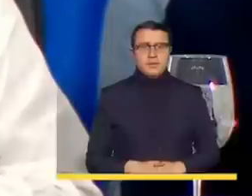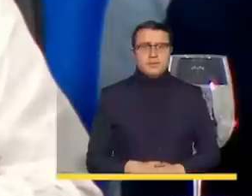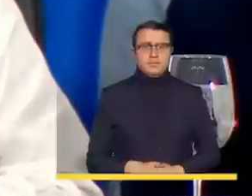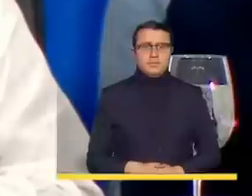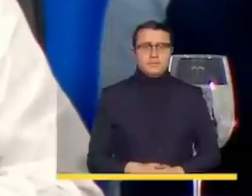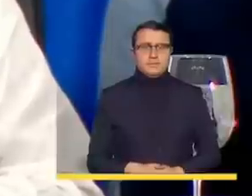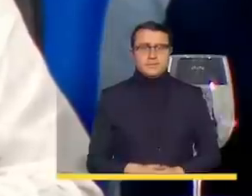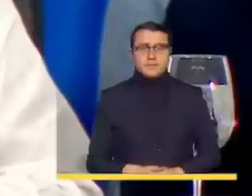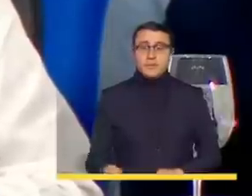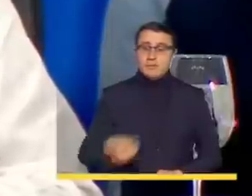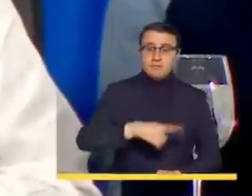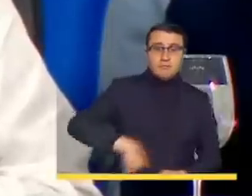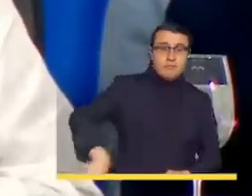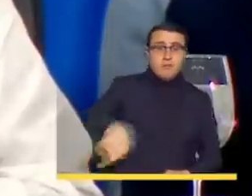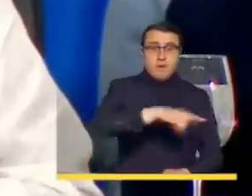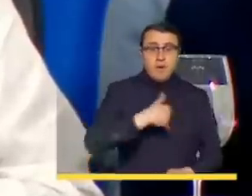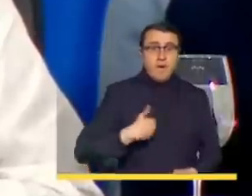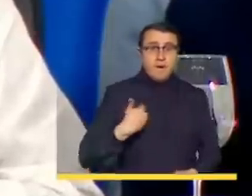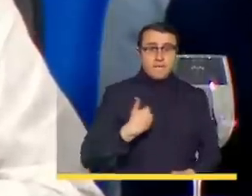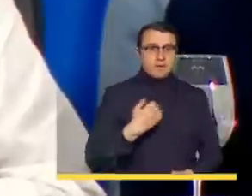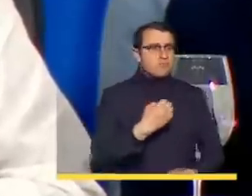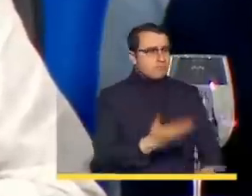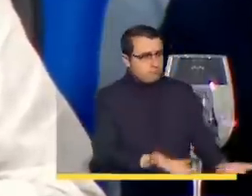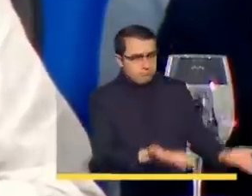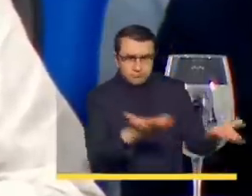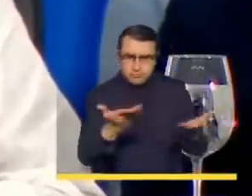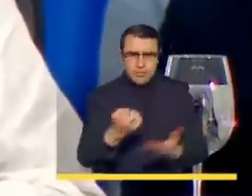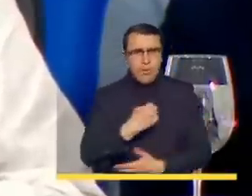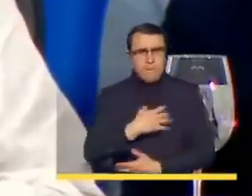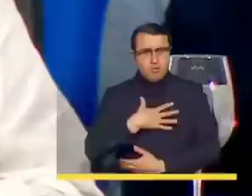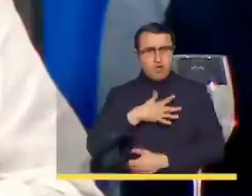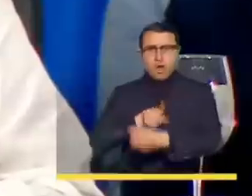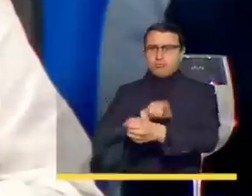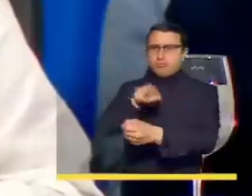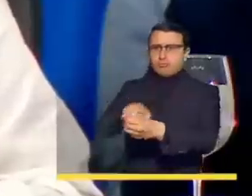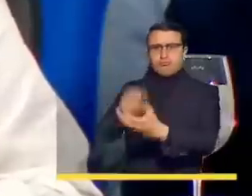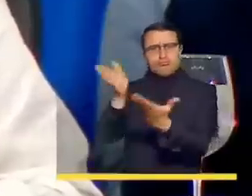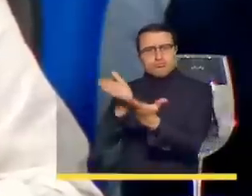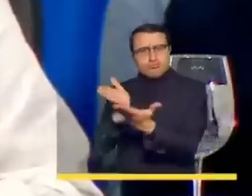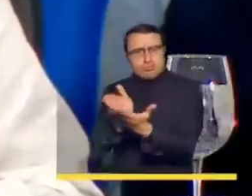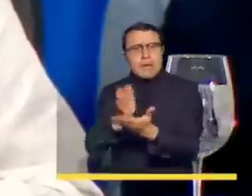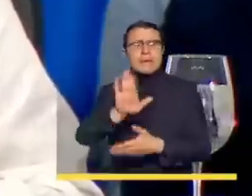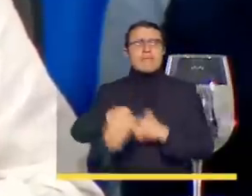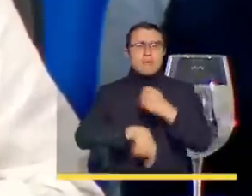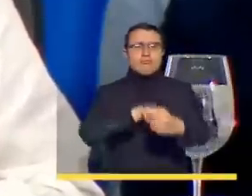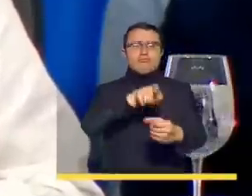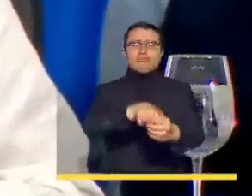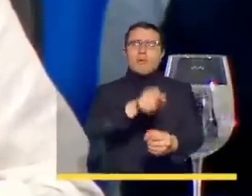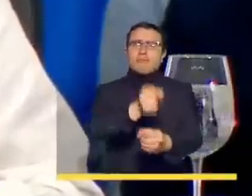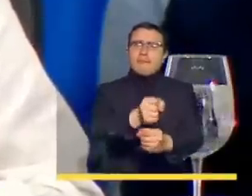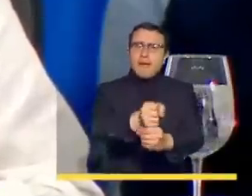garantizarles la oportunidad de estudio, de trabajo.